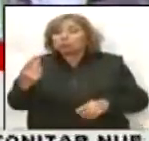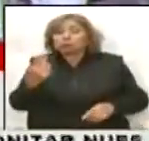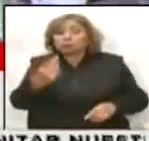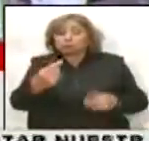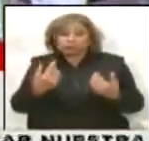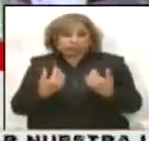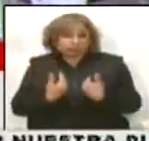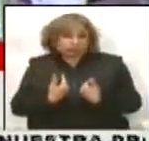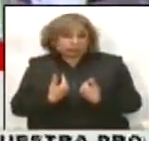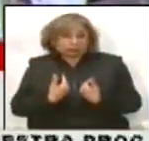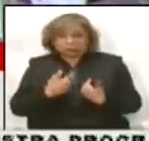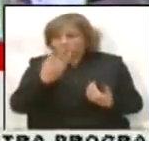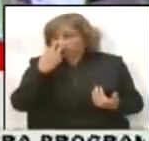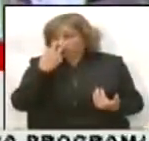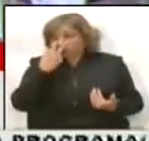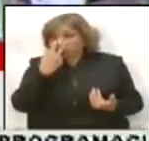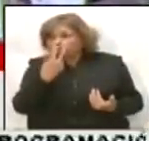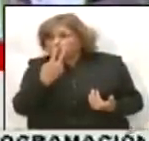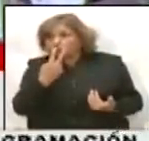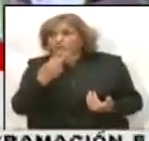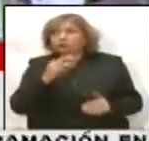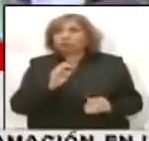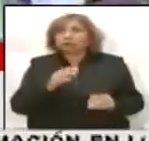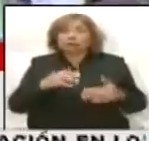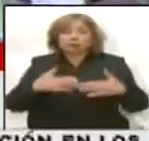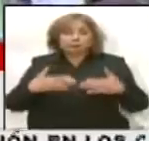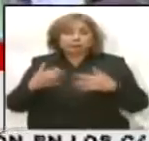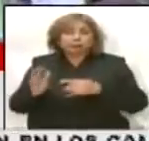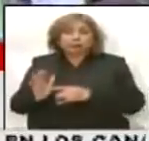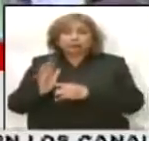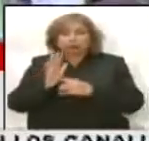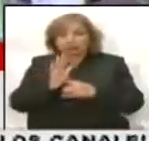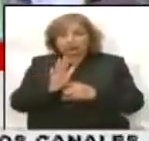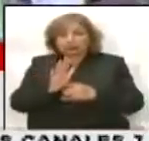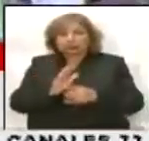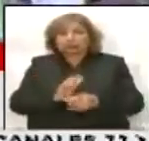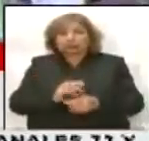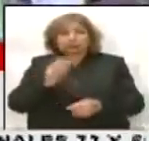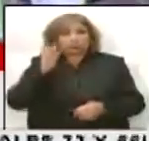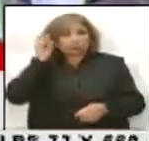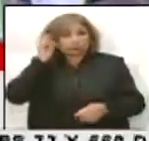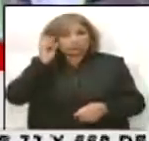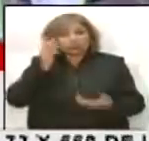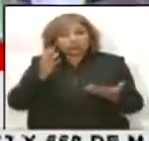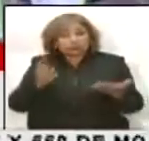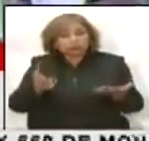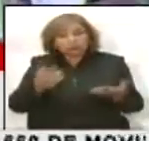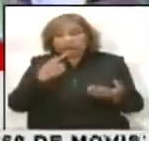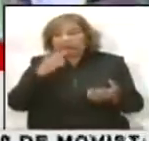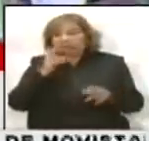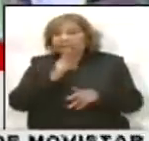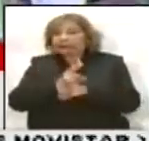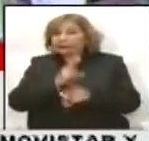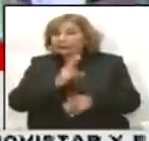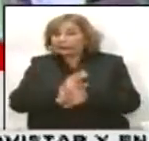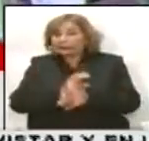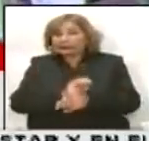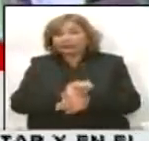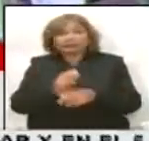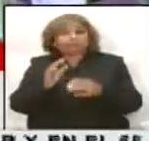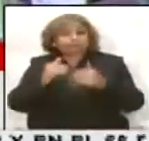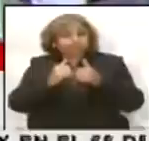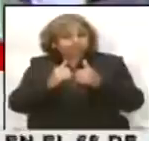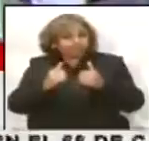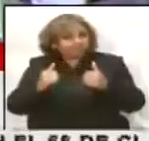por la mirada que uno representa en términos de, políticos. Y eso sí es delicado, y creo que habría que separar.